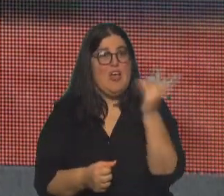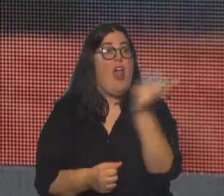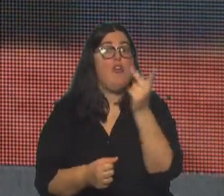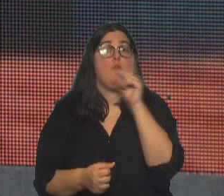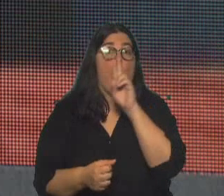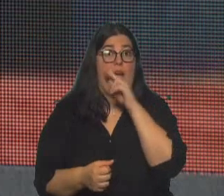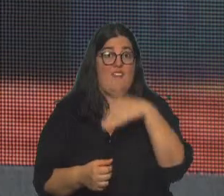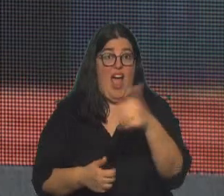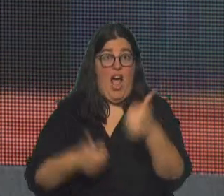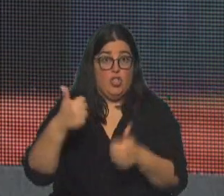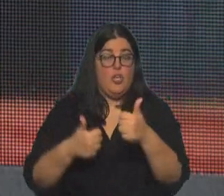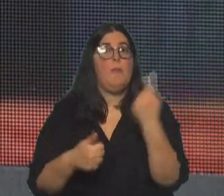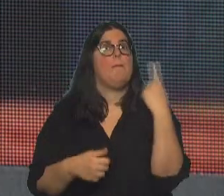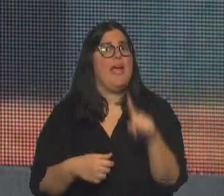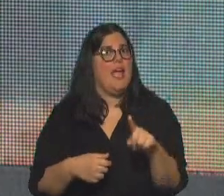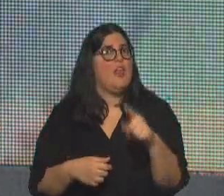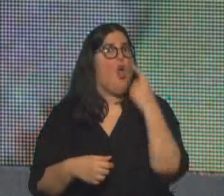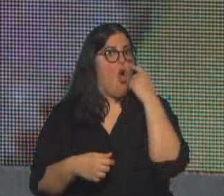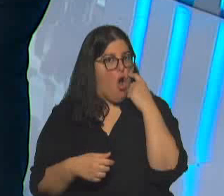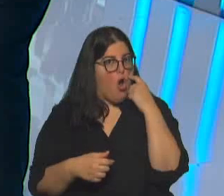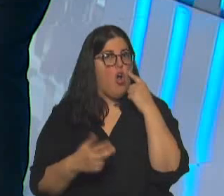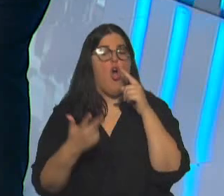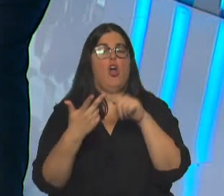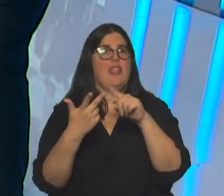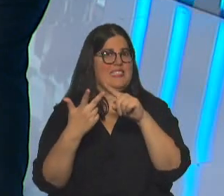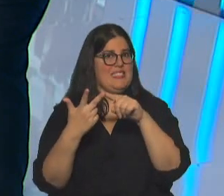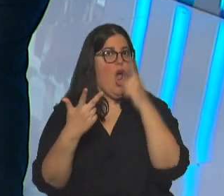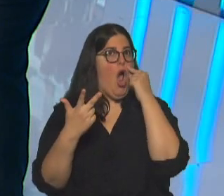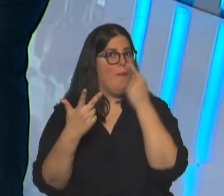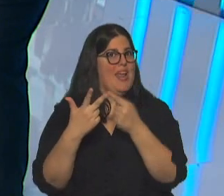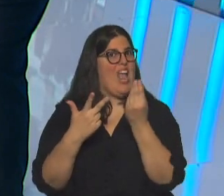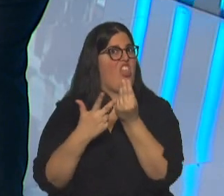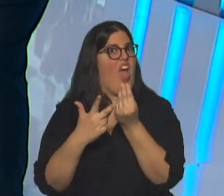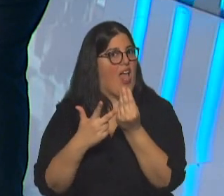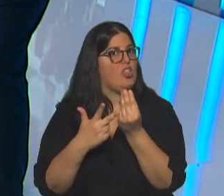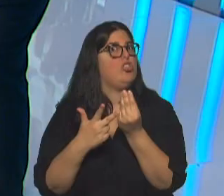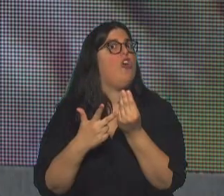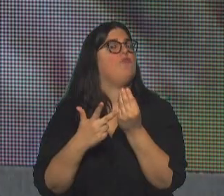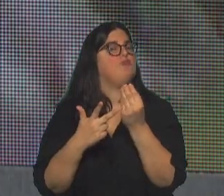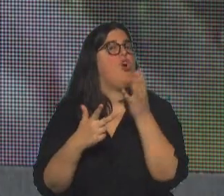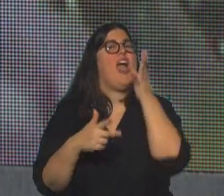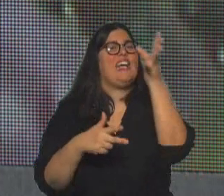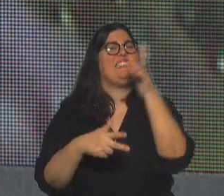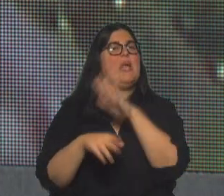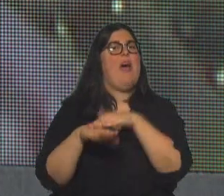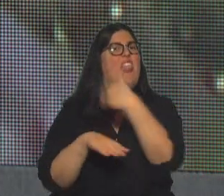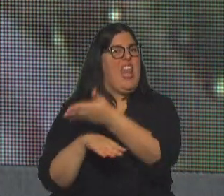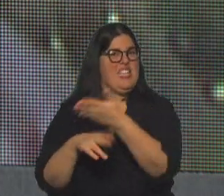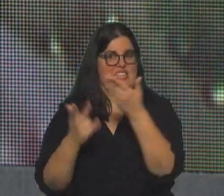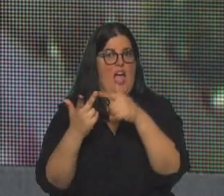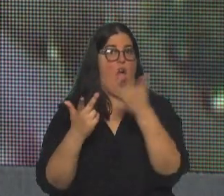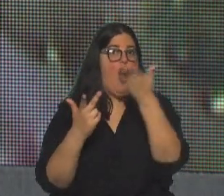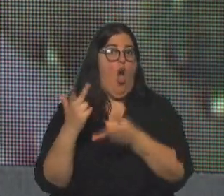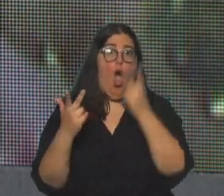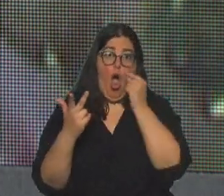predominantemente machista puede llegar a optar por este candidato de extrema derecha, hombre principalmente, pero